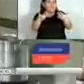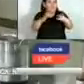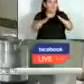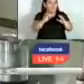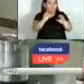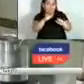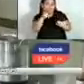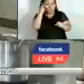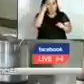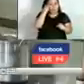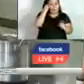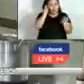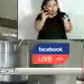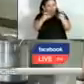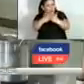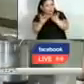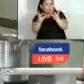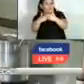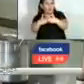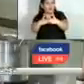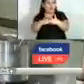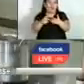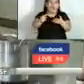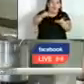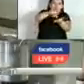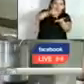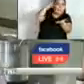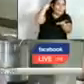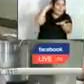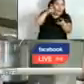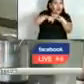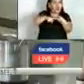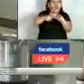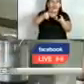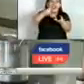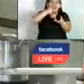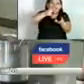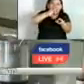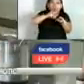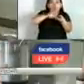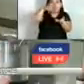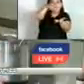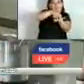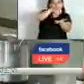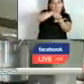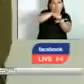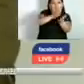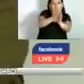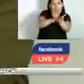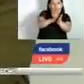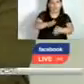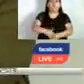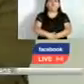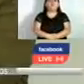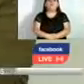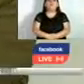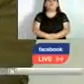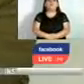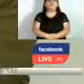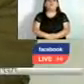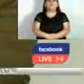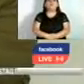puede degustar la combinación de la crema, el queso, el encurtido y la verdad es que es una explosión de sabores muy rico. Damas